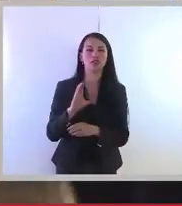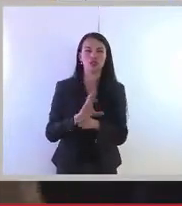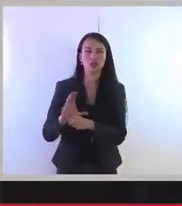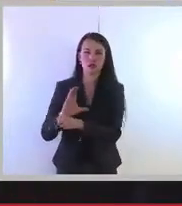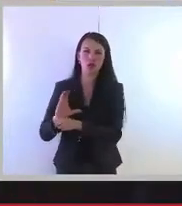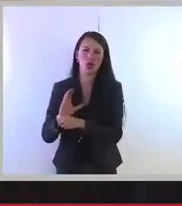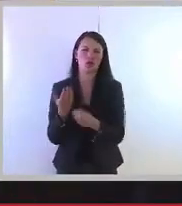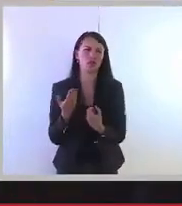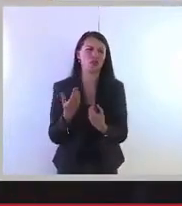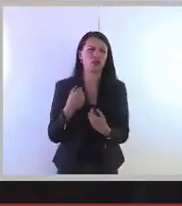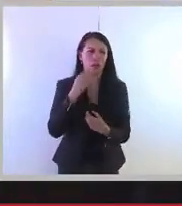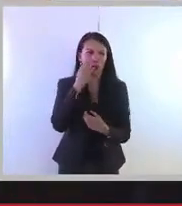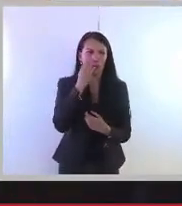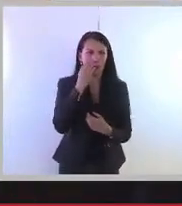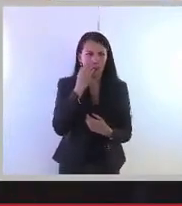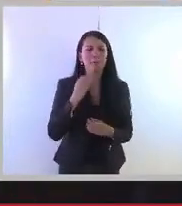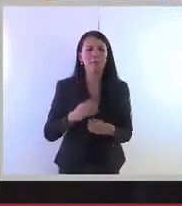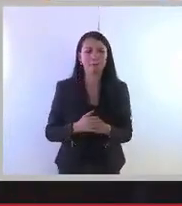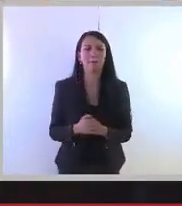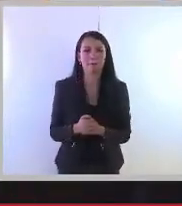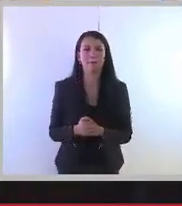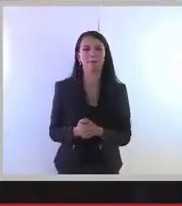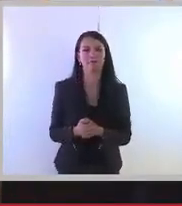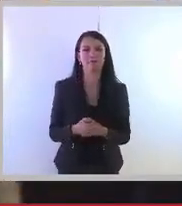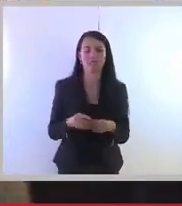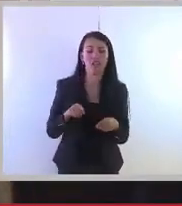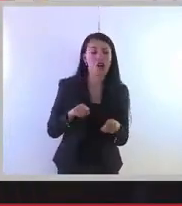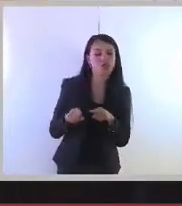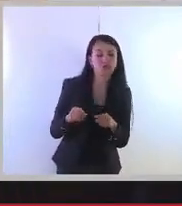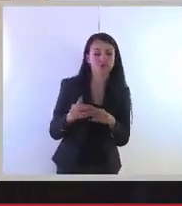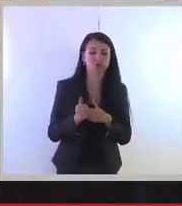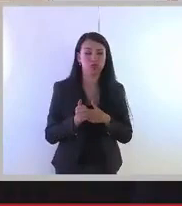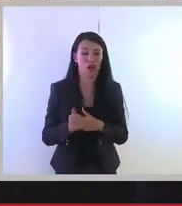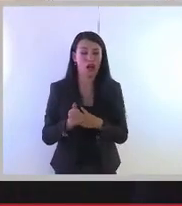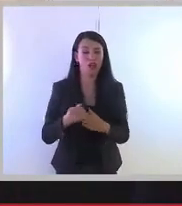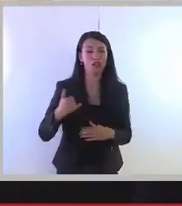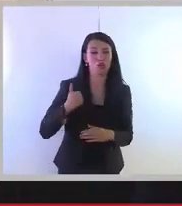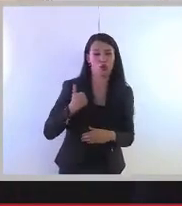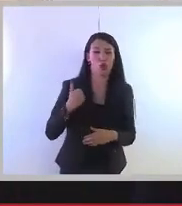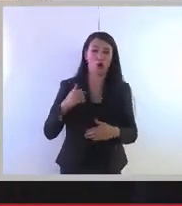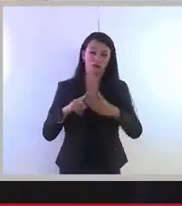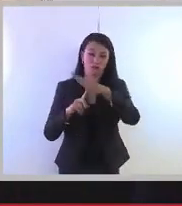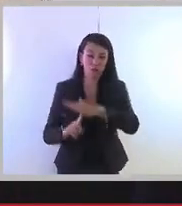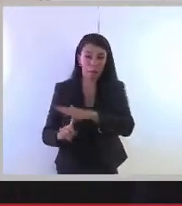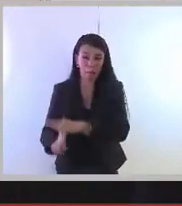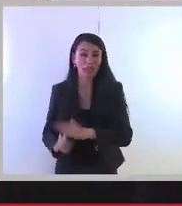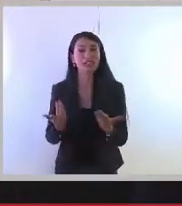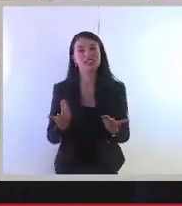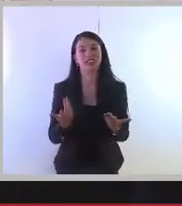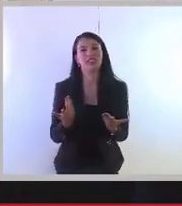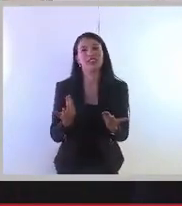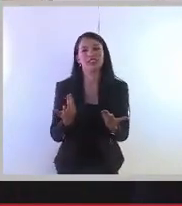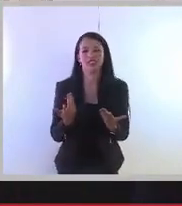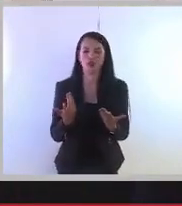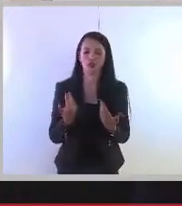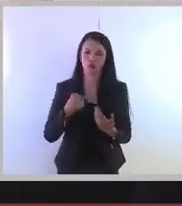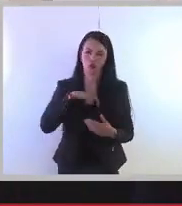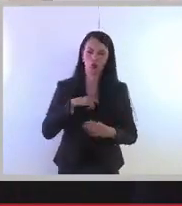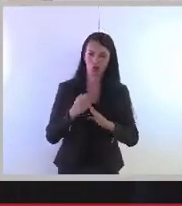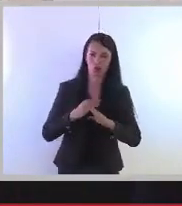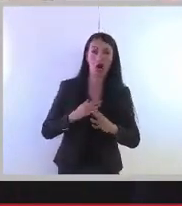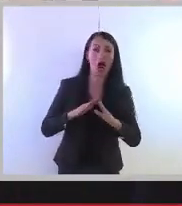Siguen persiguiendo a la juventud, nos siguen estigmatizando, pero no debemos